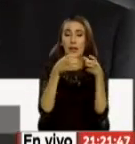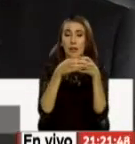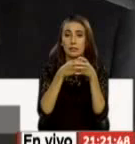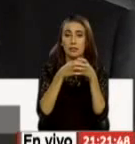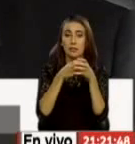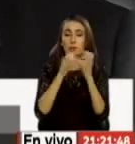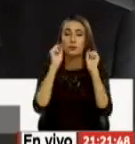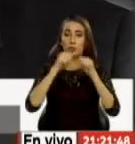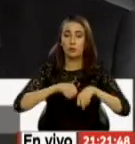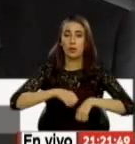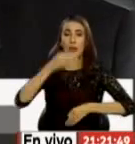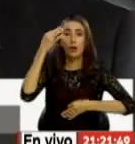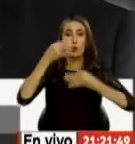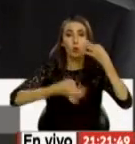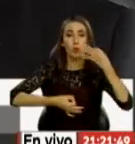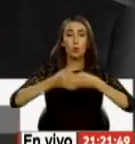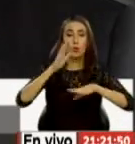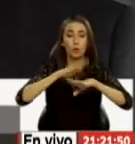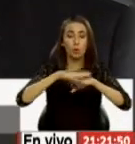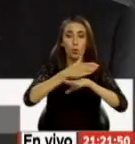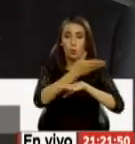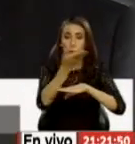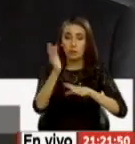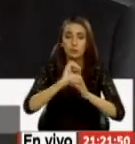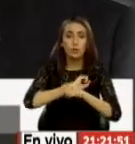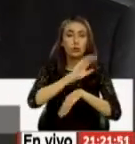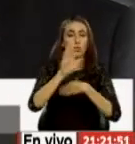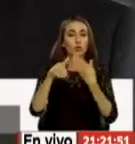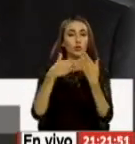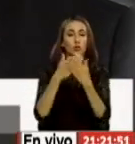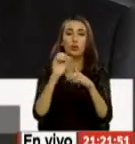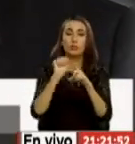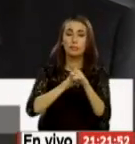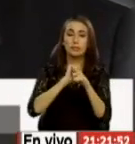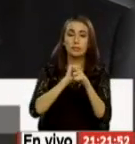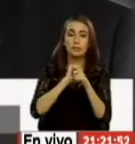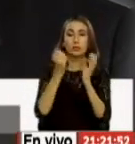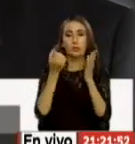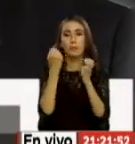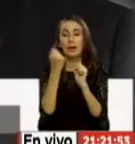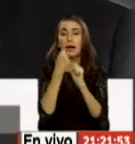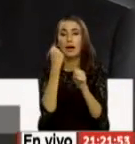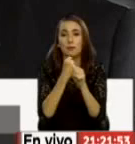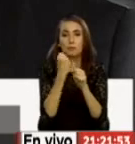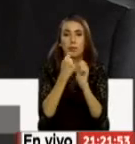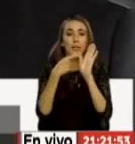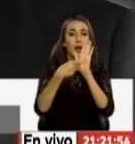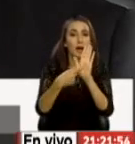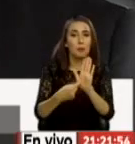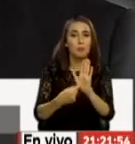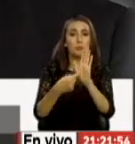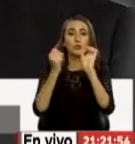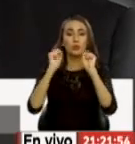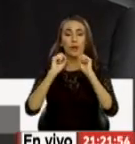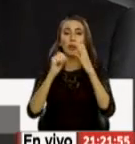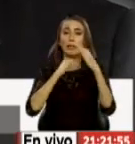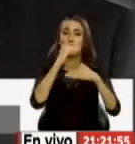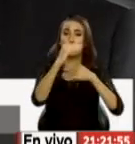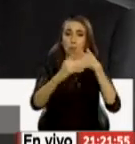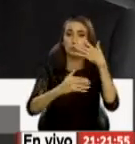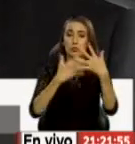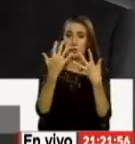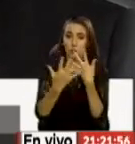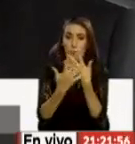juicio donde se van a practicar todos los elementos de convicción que han sido ya ingresados dentro de este proceso penal y se